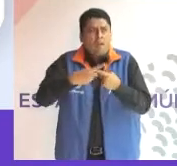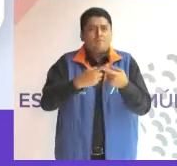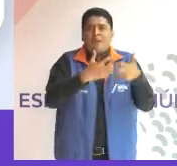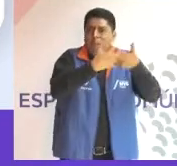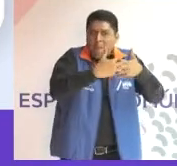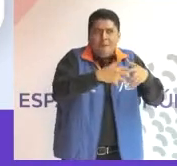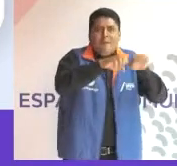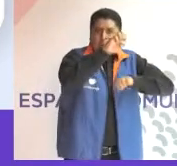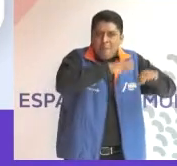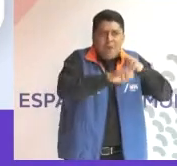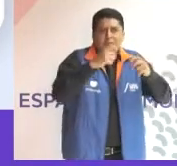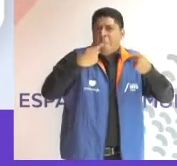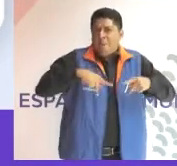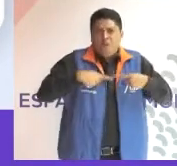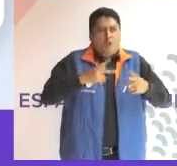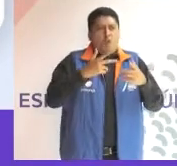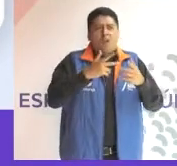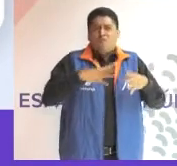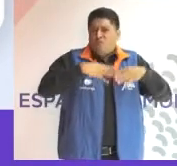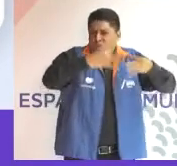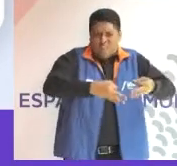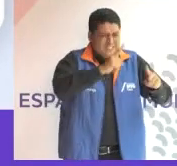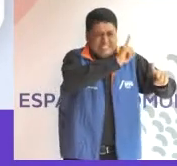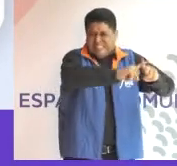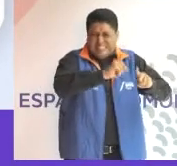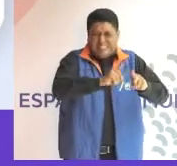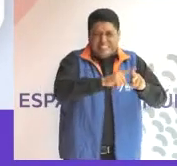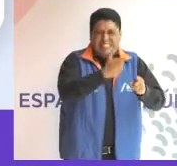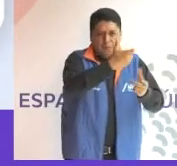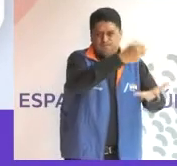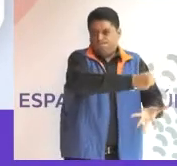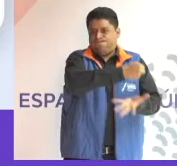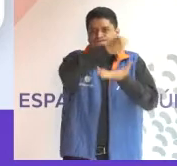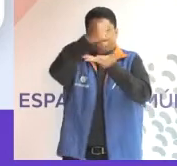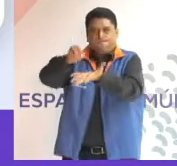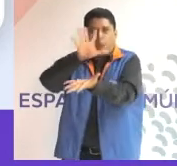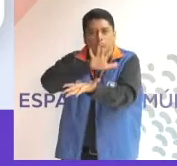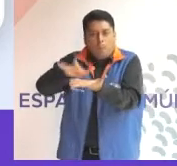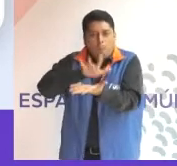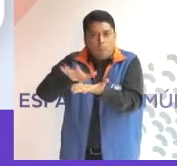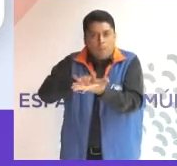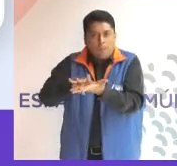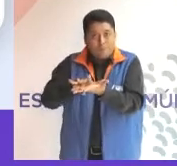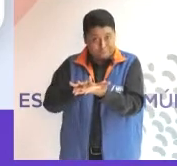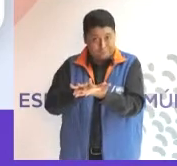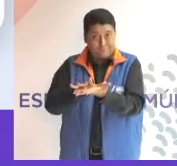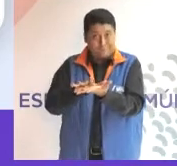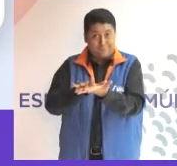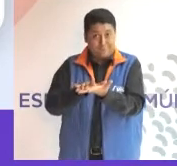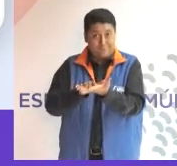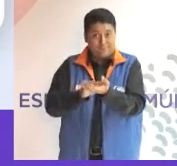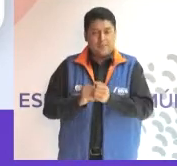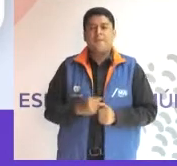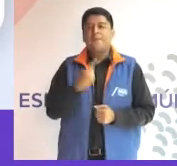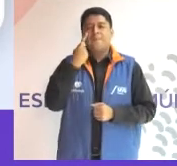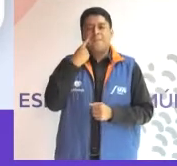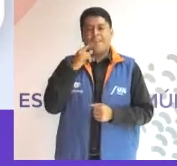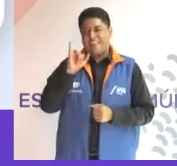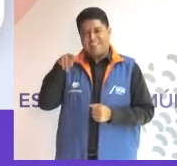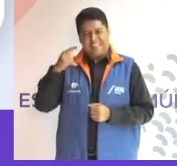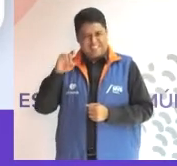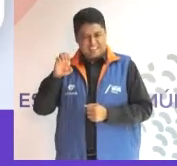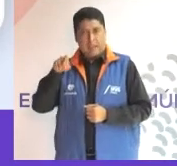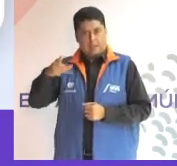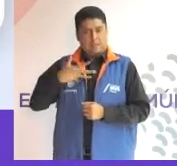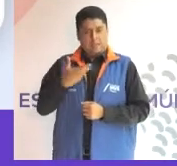y diferentes fundaciones. Y eso nada más para que se den una idea a qué se compara. El INEGI tiene 11,000 millones de pesos, es más del doble